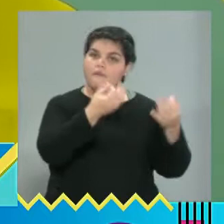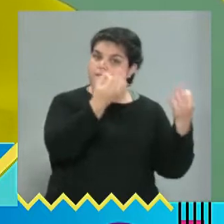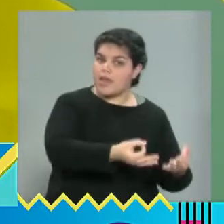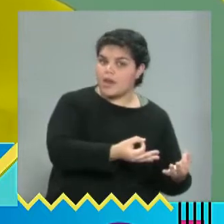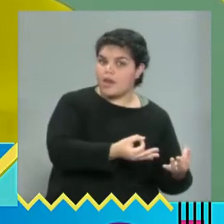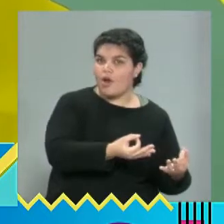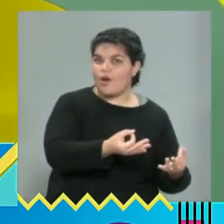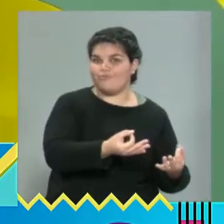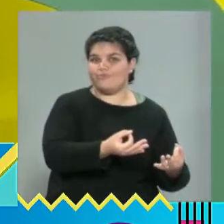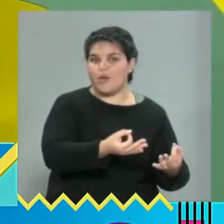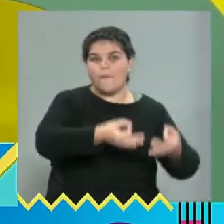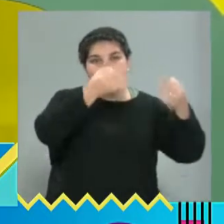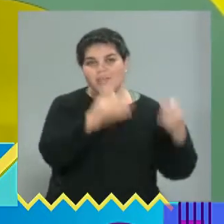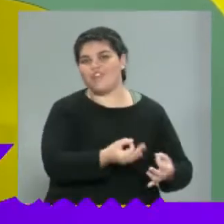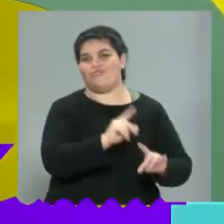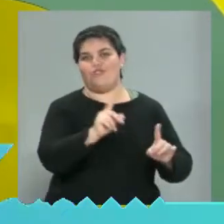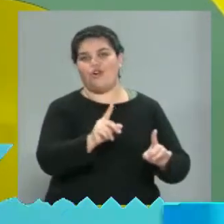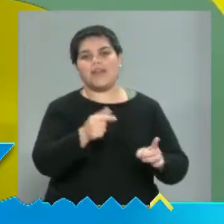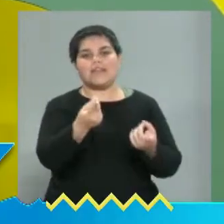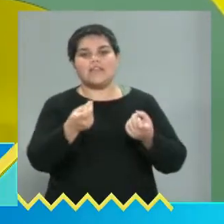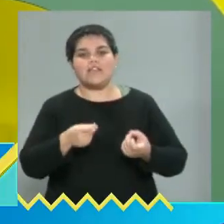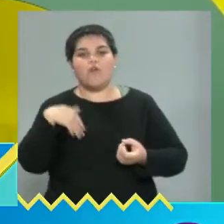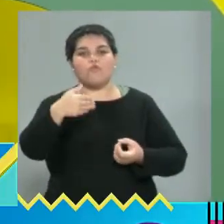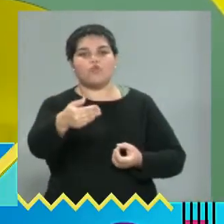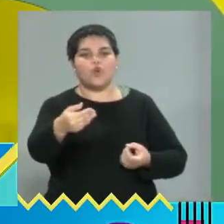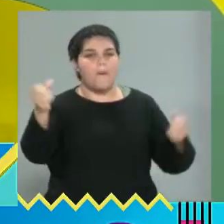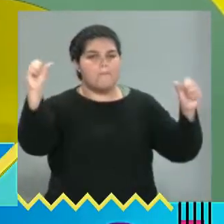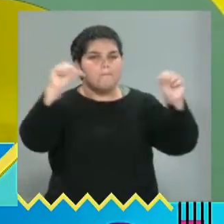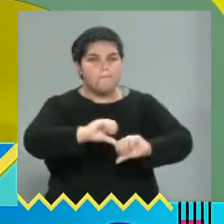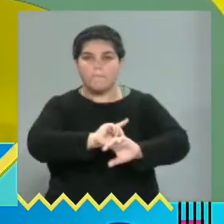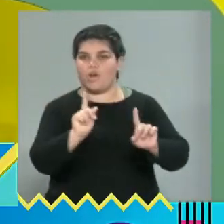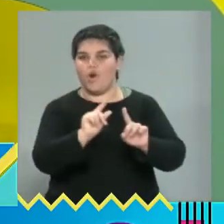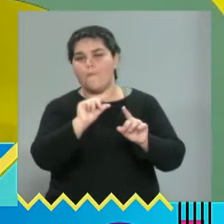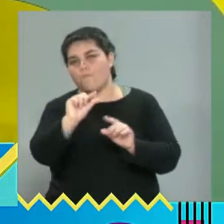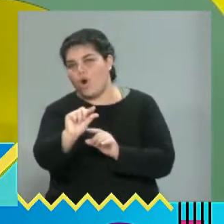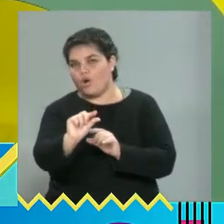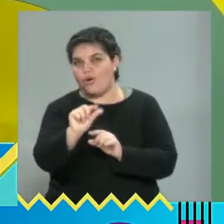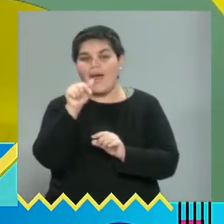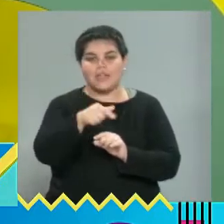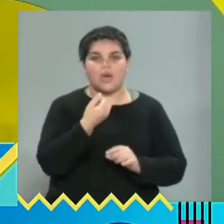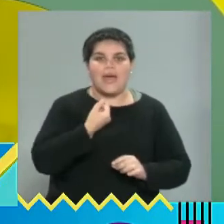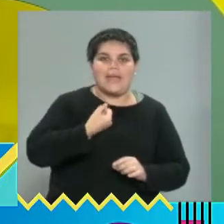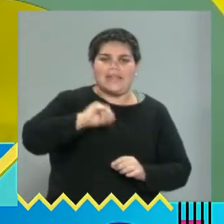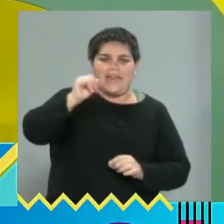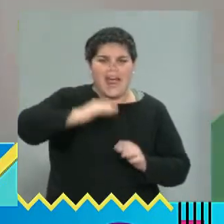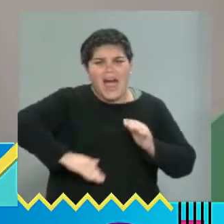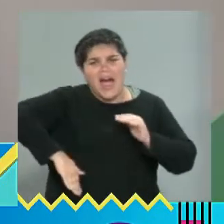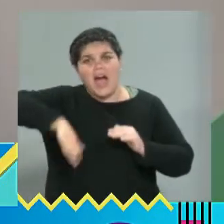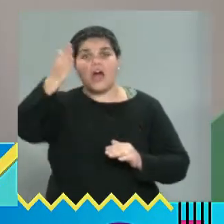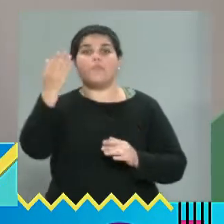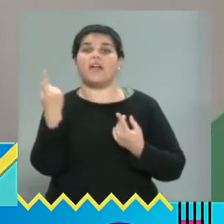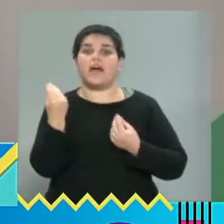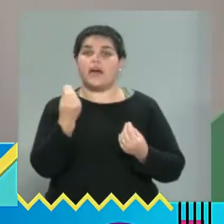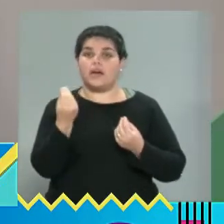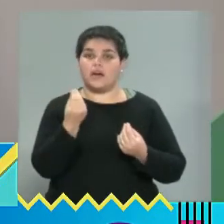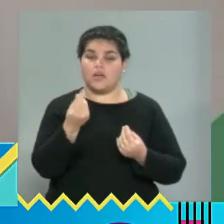menos malo. Y en eso está debatiéndose el gobierno. Pero mantener estas tasas de interés tan altas para controlar al dólar va a